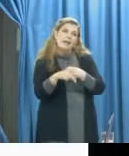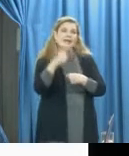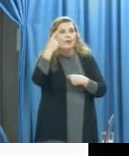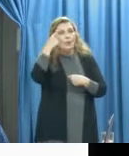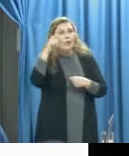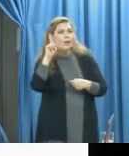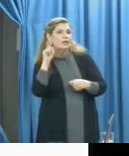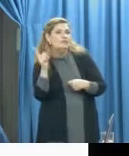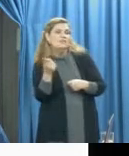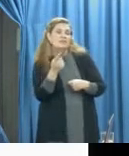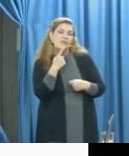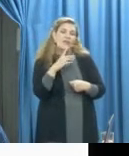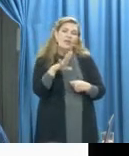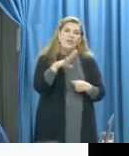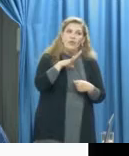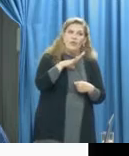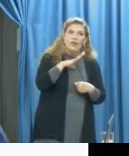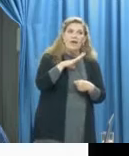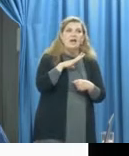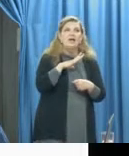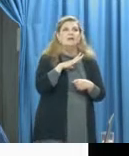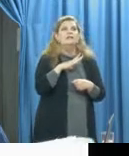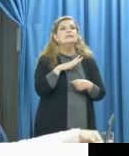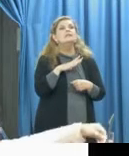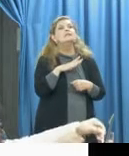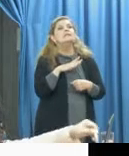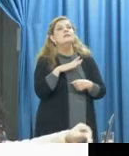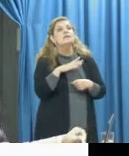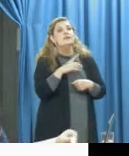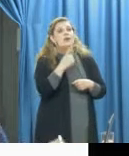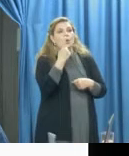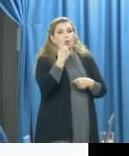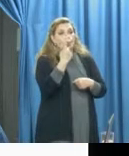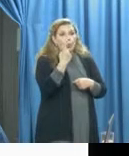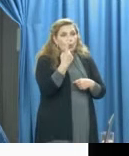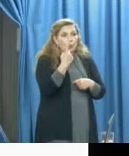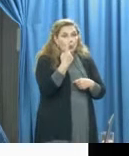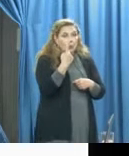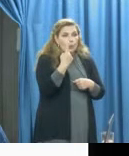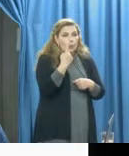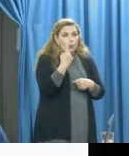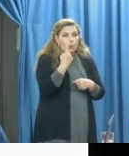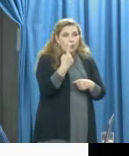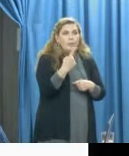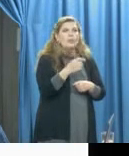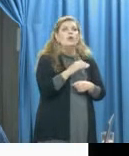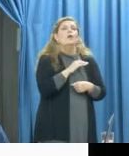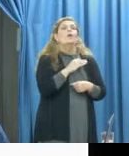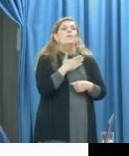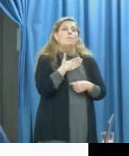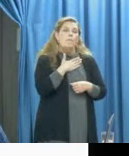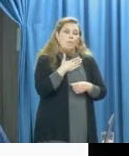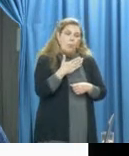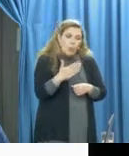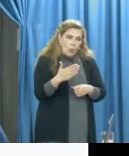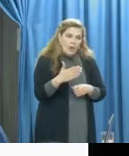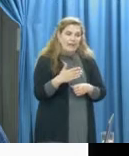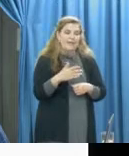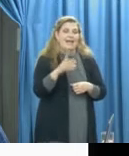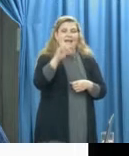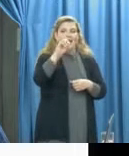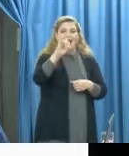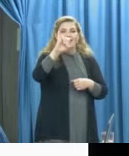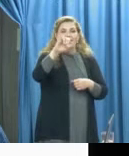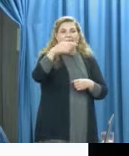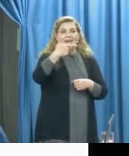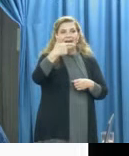intervienen en la inclusión e integración de las personas sordas, y uno de esos factores es que haya un buen diagnóstico genético, o sea, que